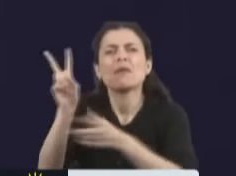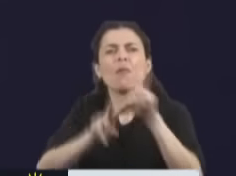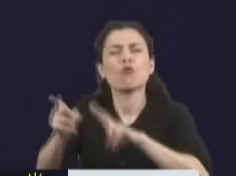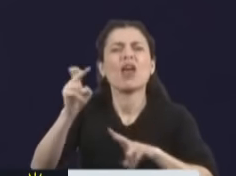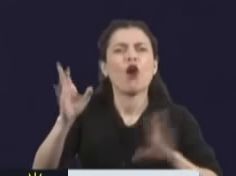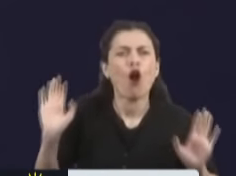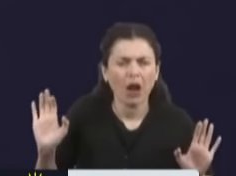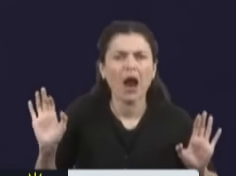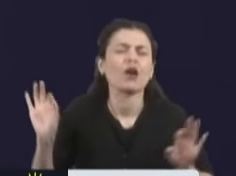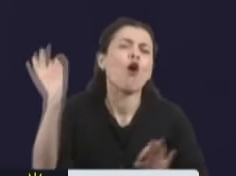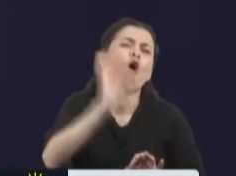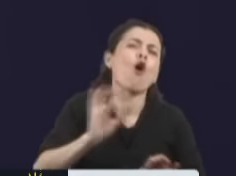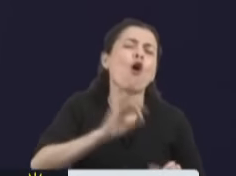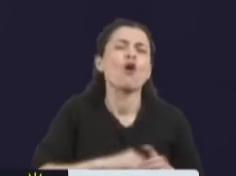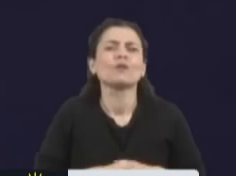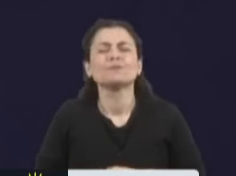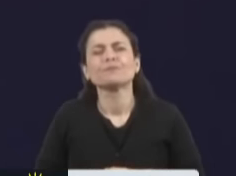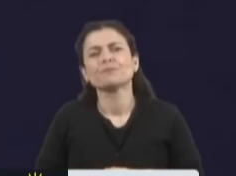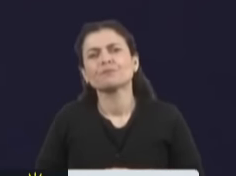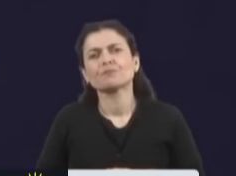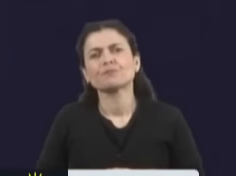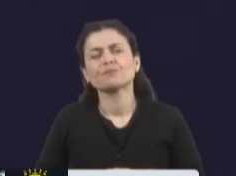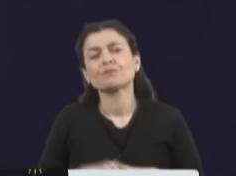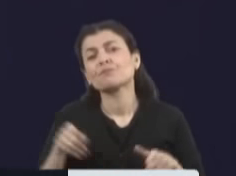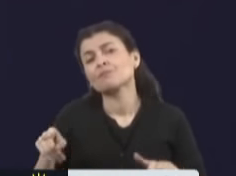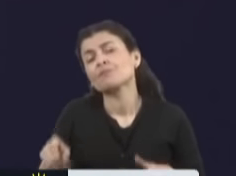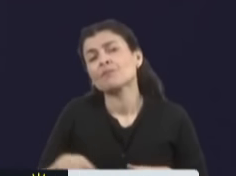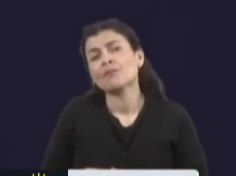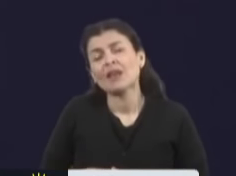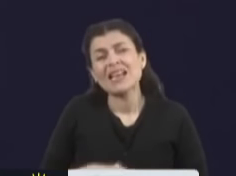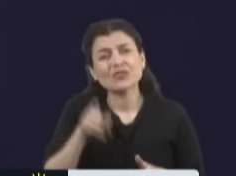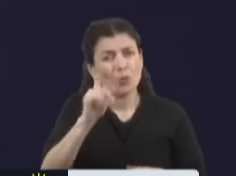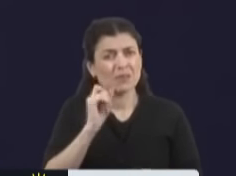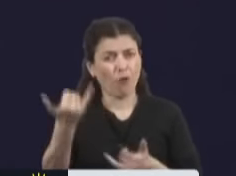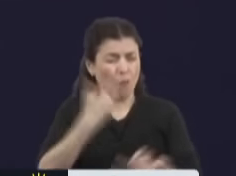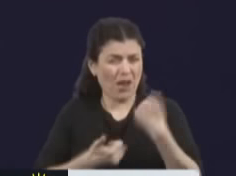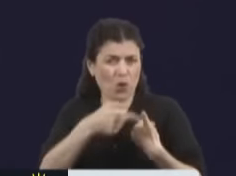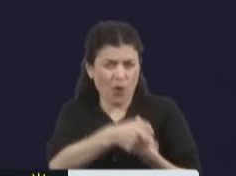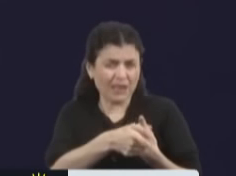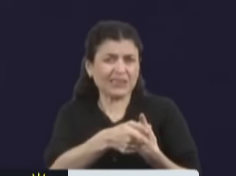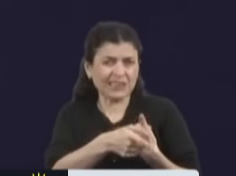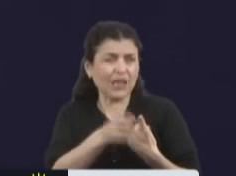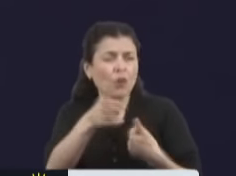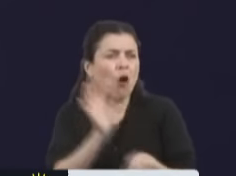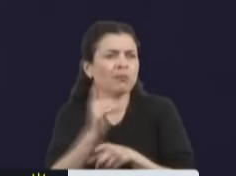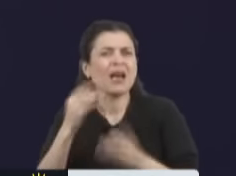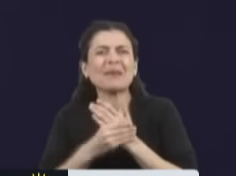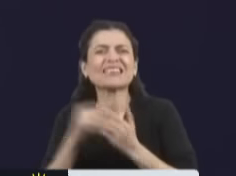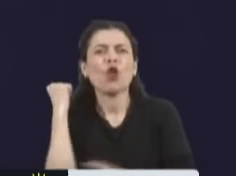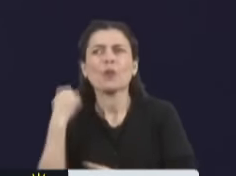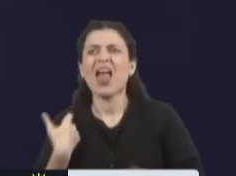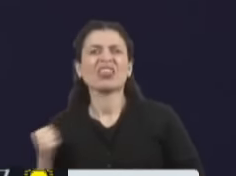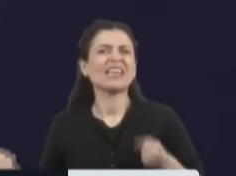Divisas o de esta versión que me manifestas de que está desesperado tal cual me